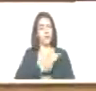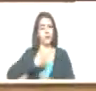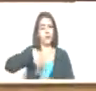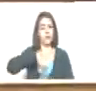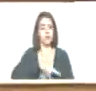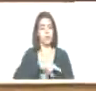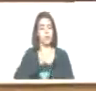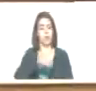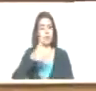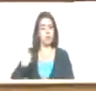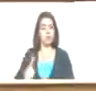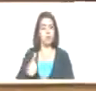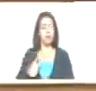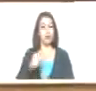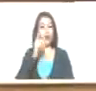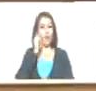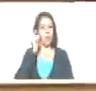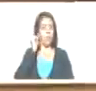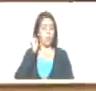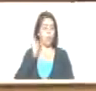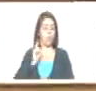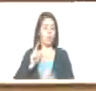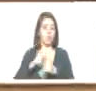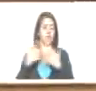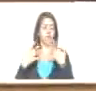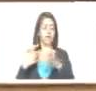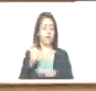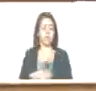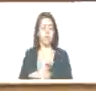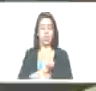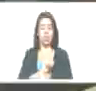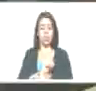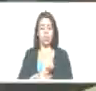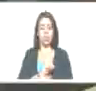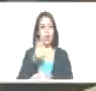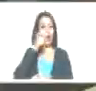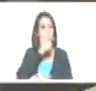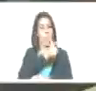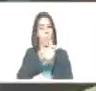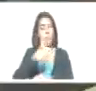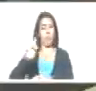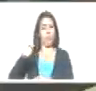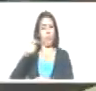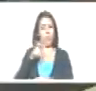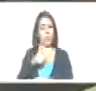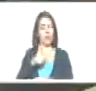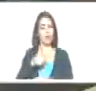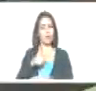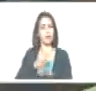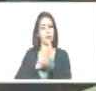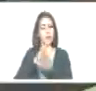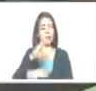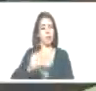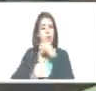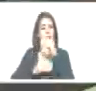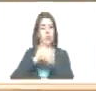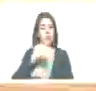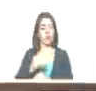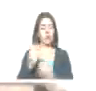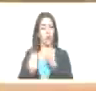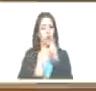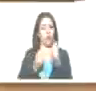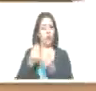de nosotras, la emergencia de un pueblo que se canalizó a través de la